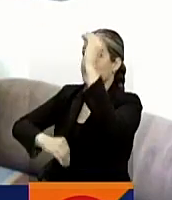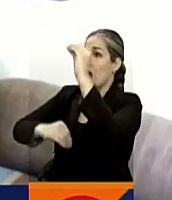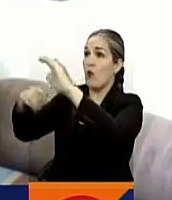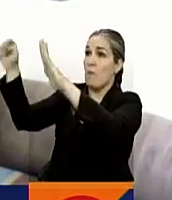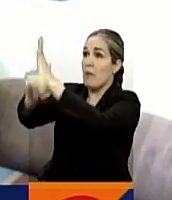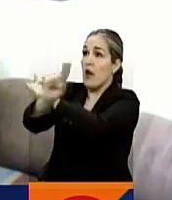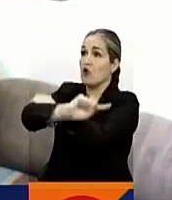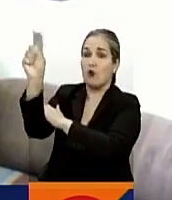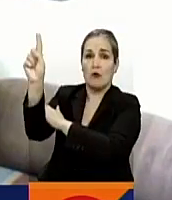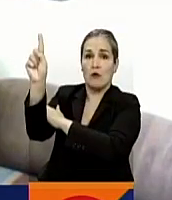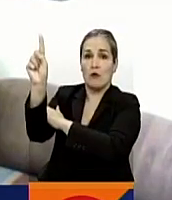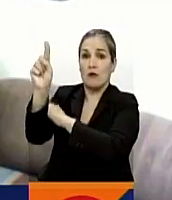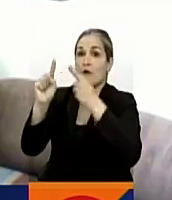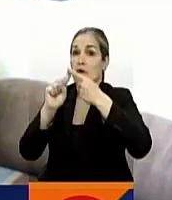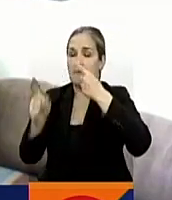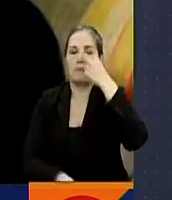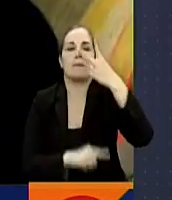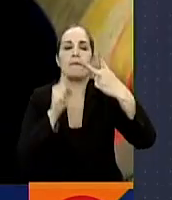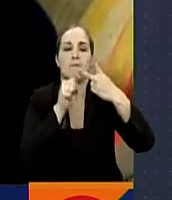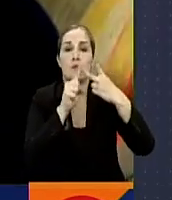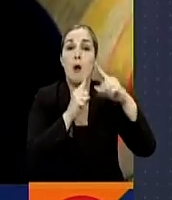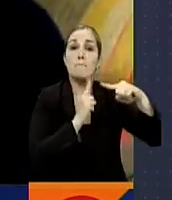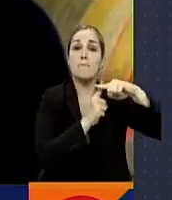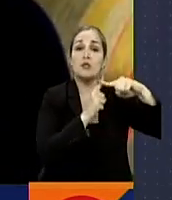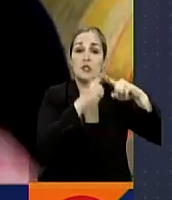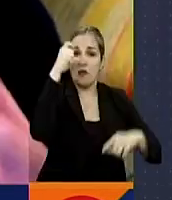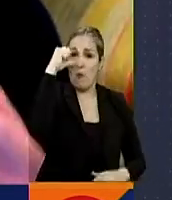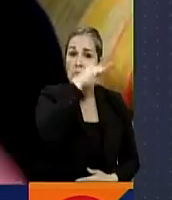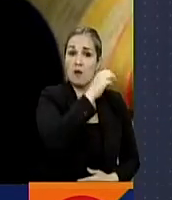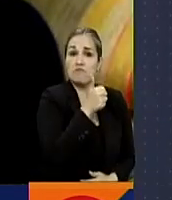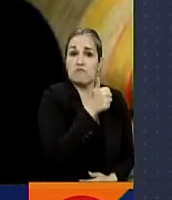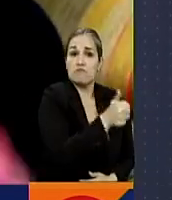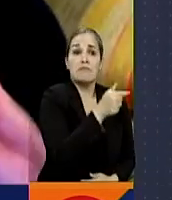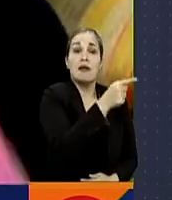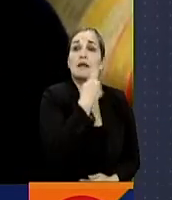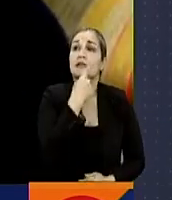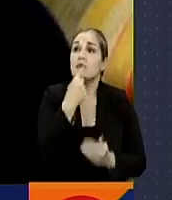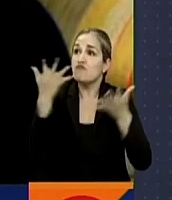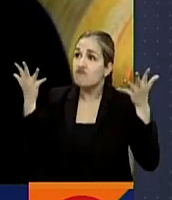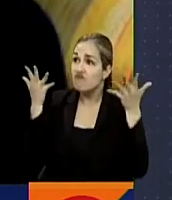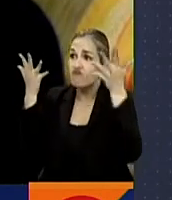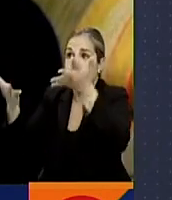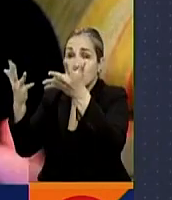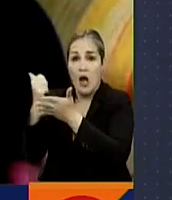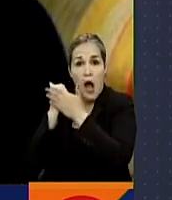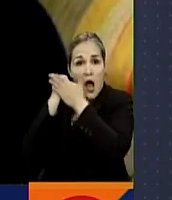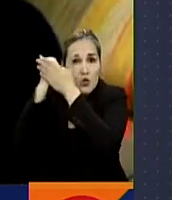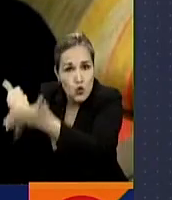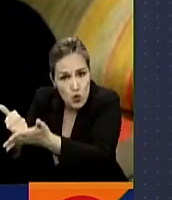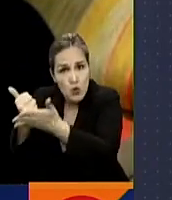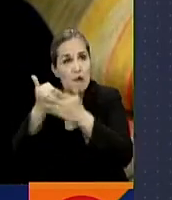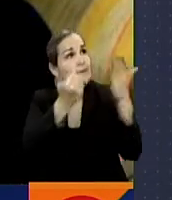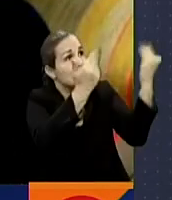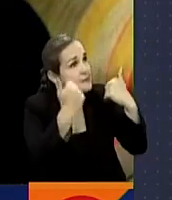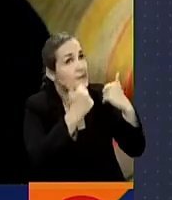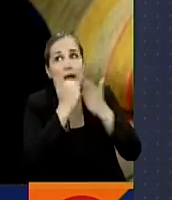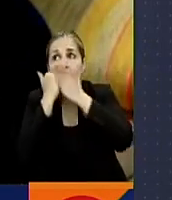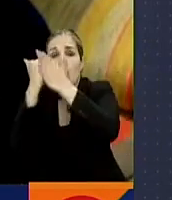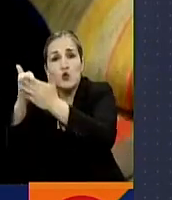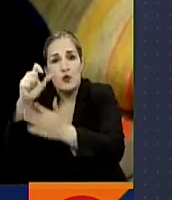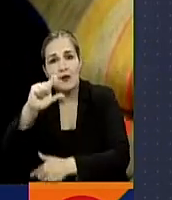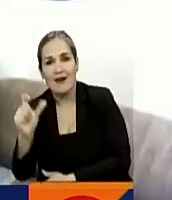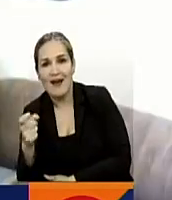que es positivo que el gobierno de Petro haya hecho un llamado a colaborar a enviar a eh mandar asistencia humanitaria a